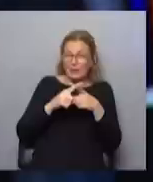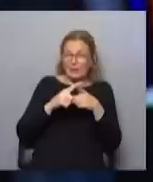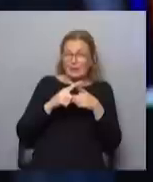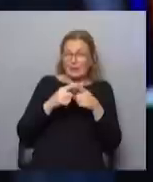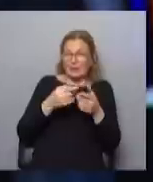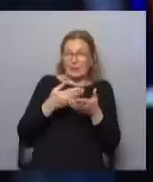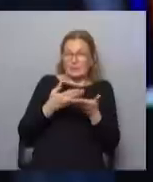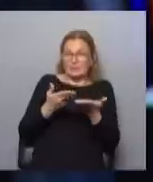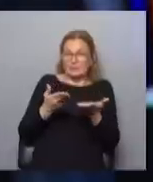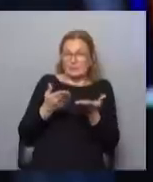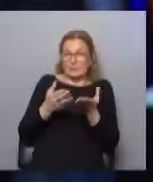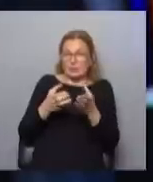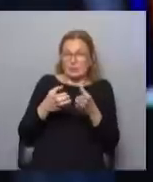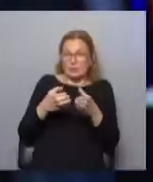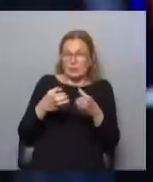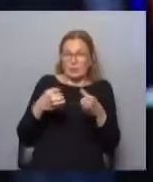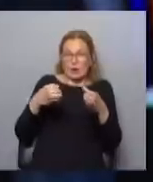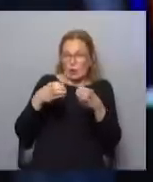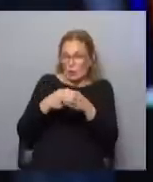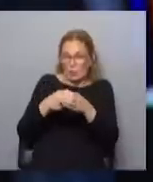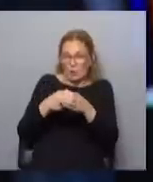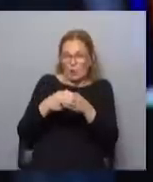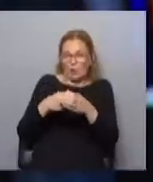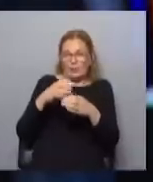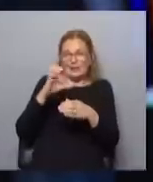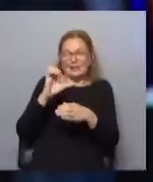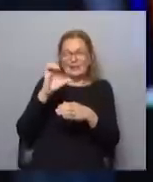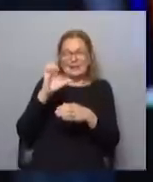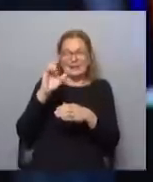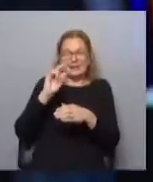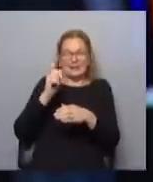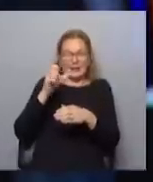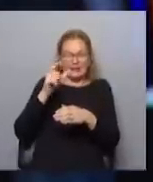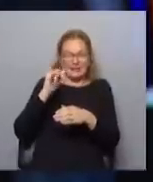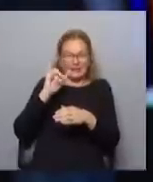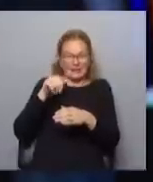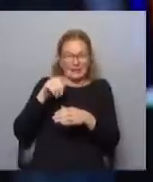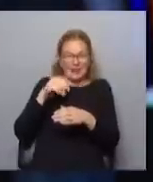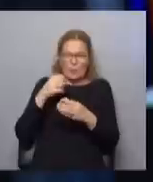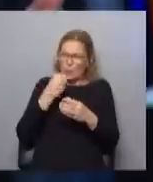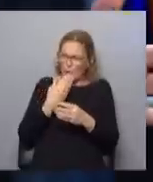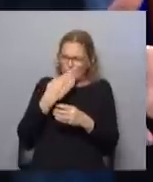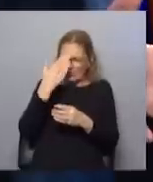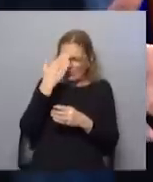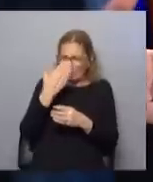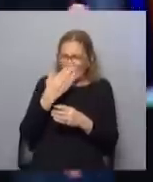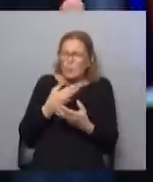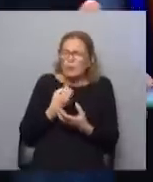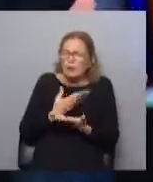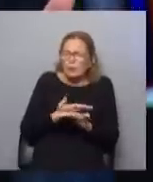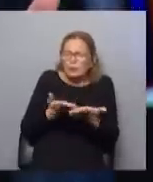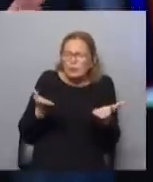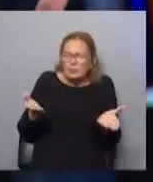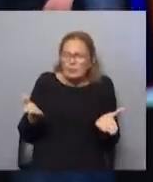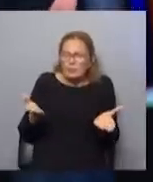de el espacio se le quita como le quiera llamar es muy buena señal también para nuestro frente amplio porque porque contempla me